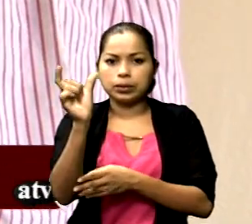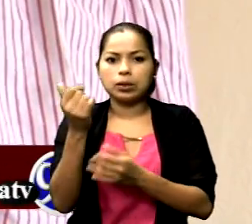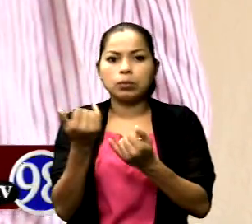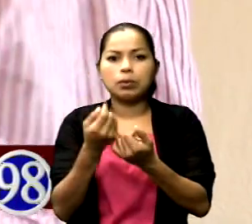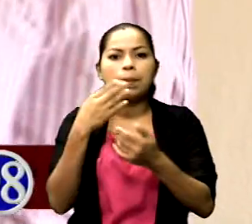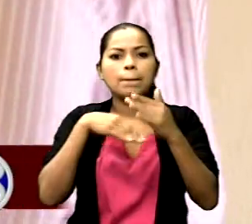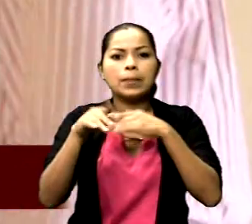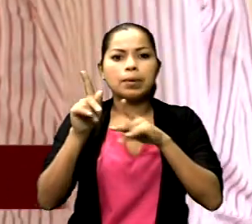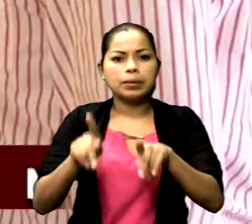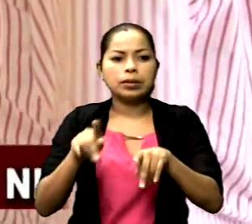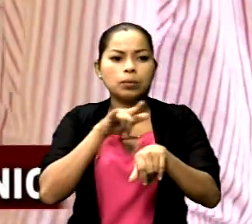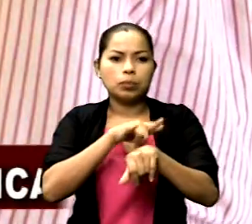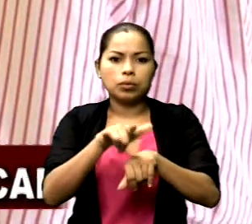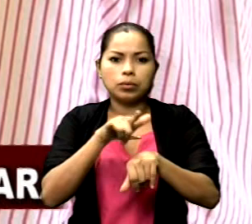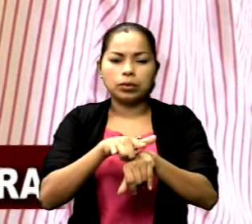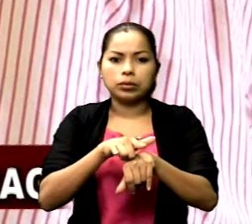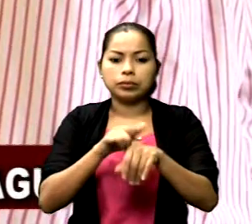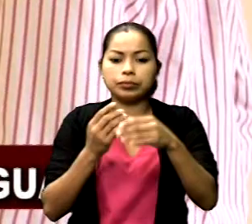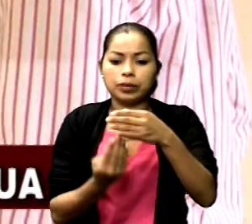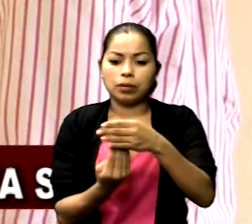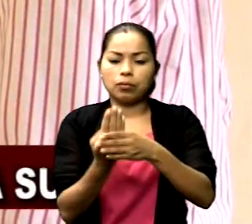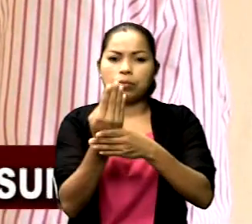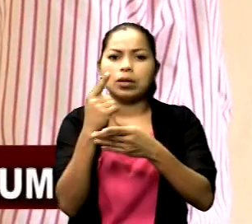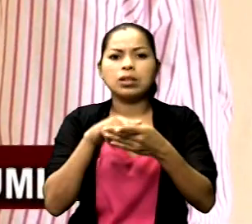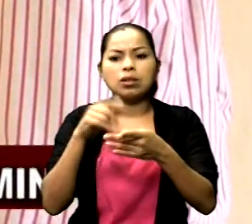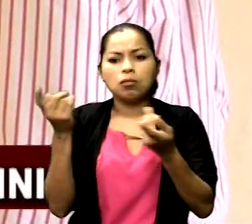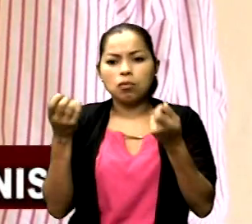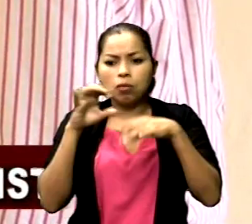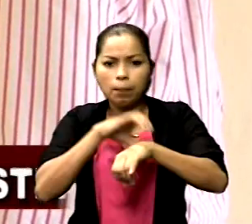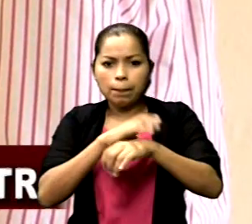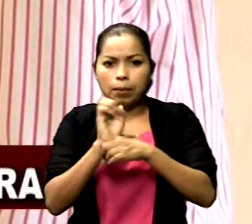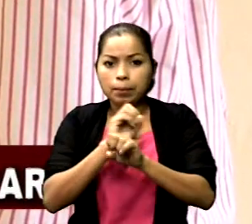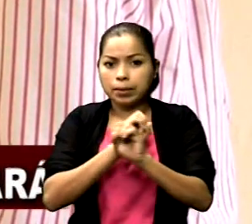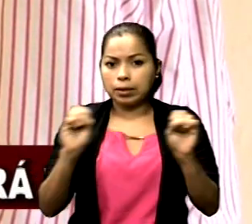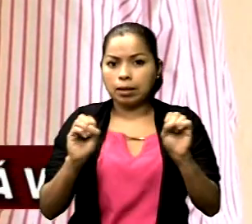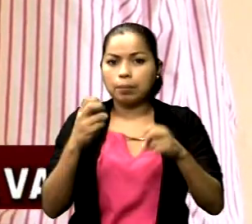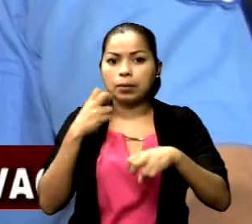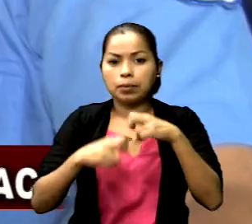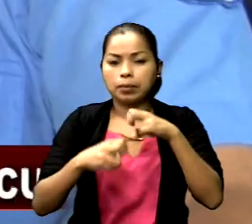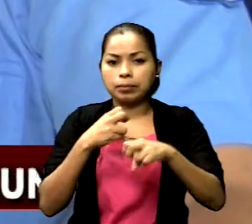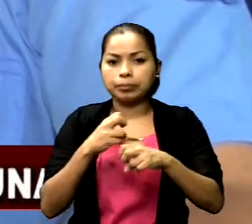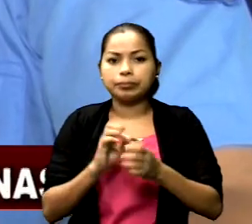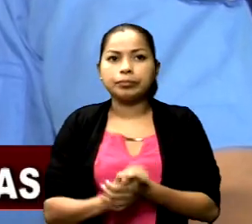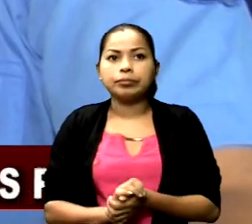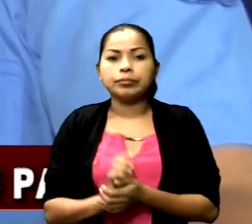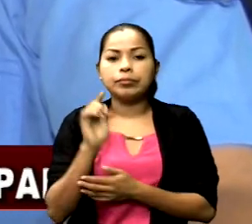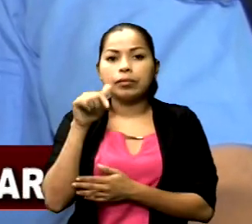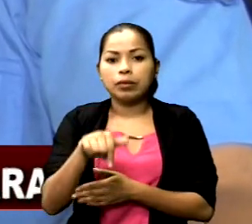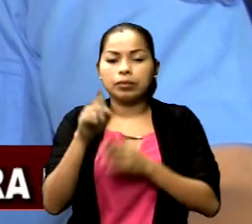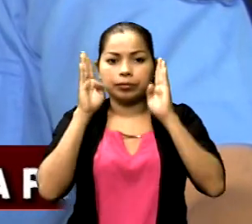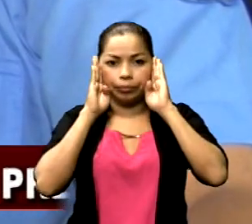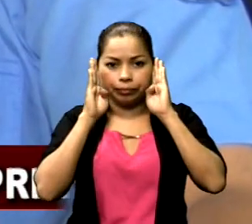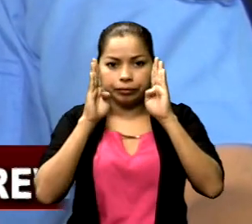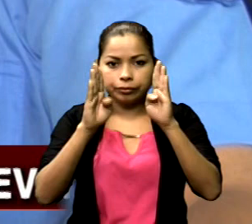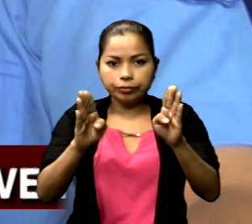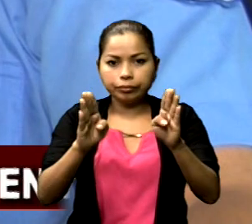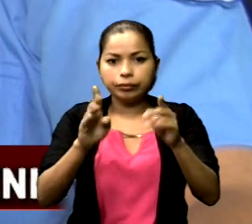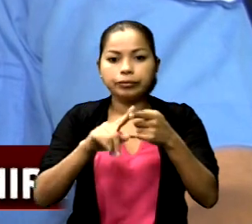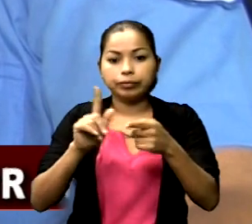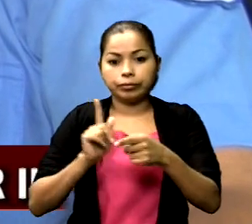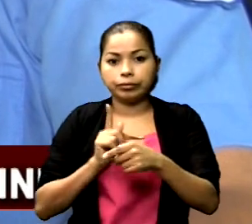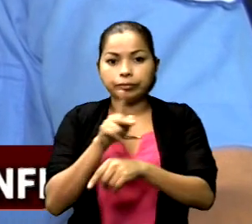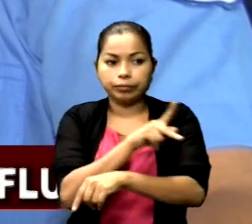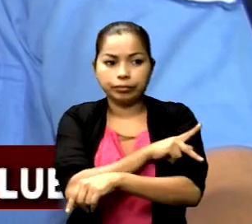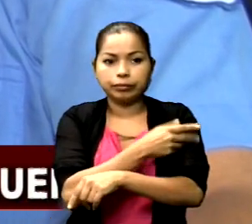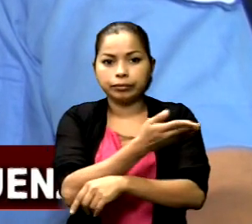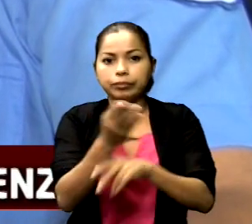solicita la población son los certificados de conductas o récords policiales. En esta oferta de servicios que ponemos a la disposición del